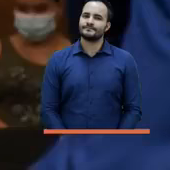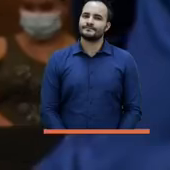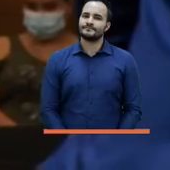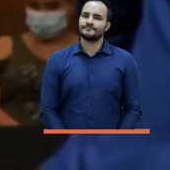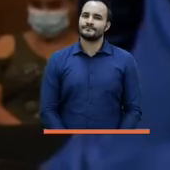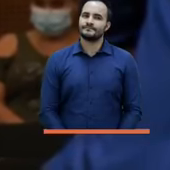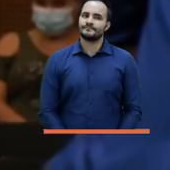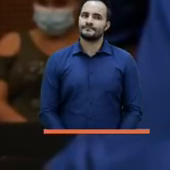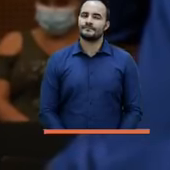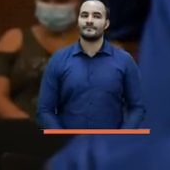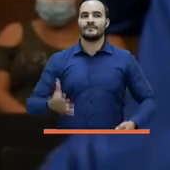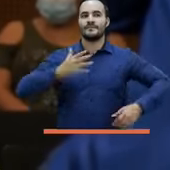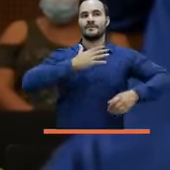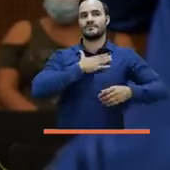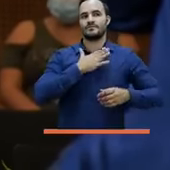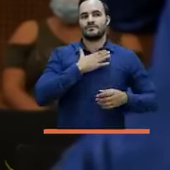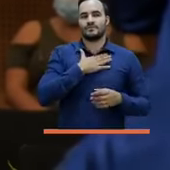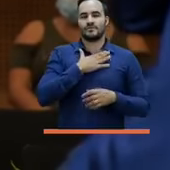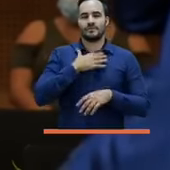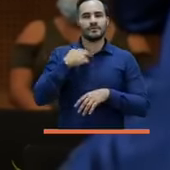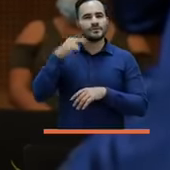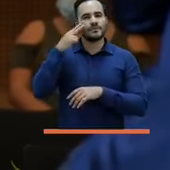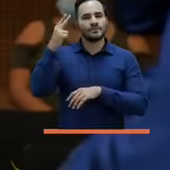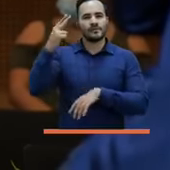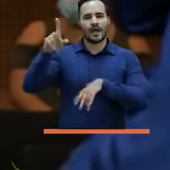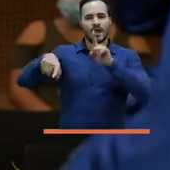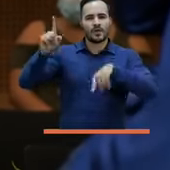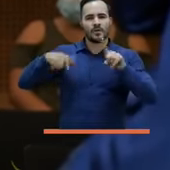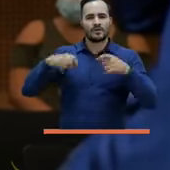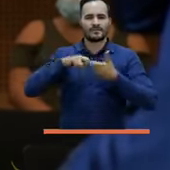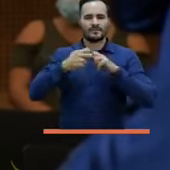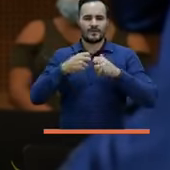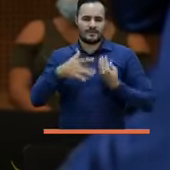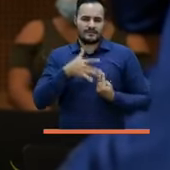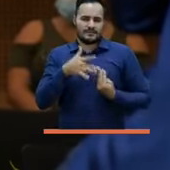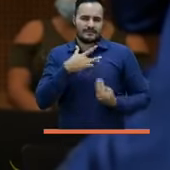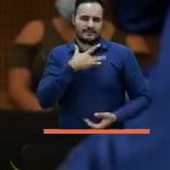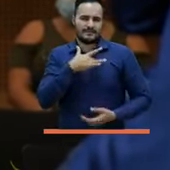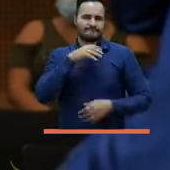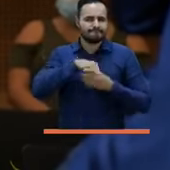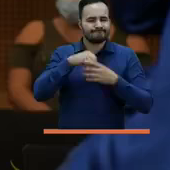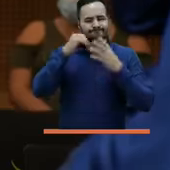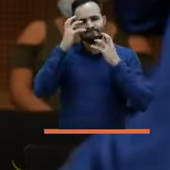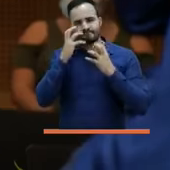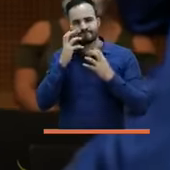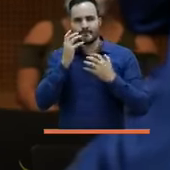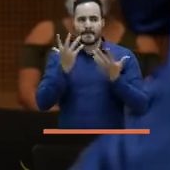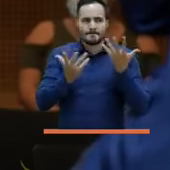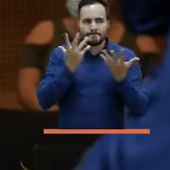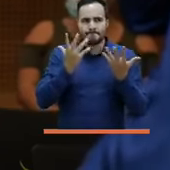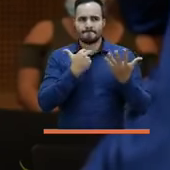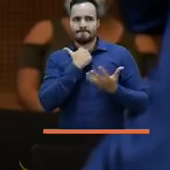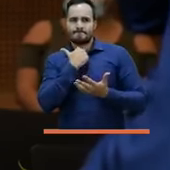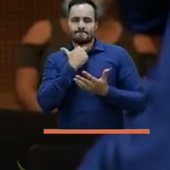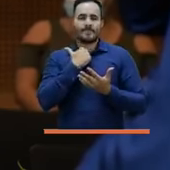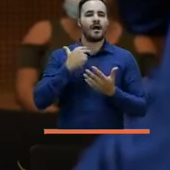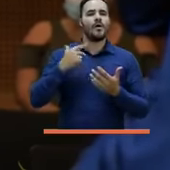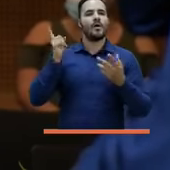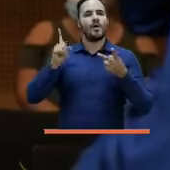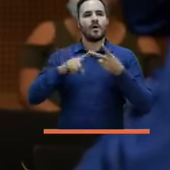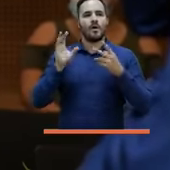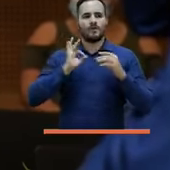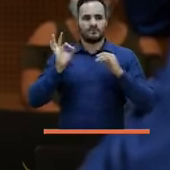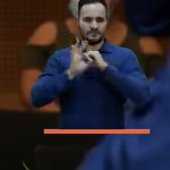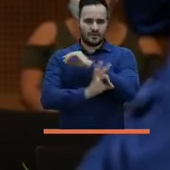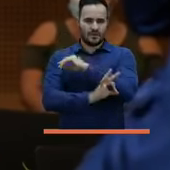pero ayudar a los demás que tienen problemas emocionales y psicológicos a través de un canal de